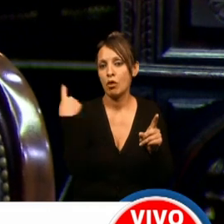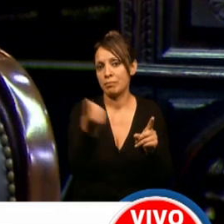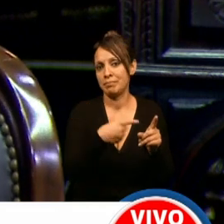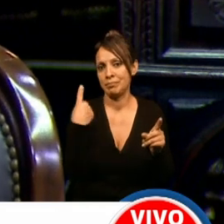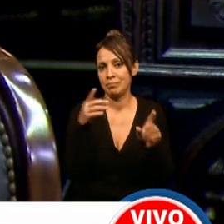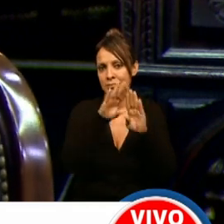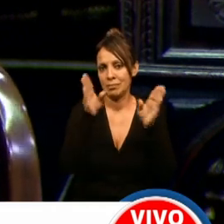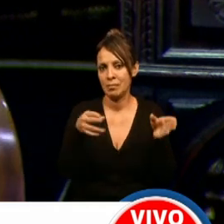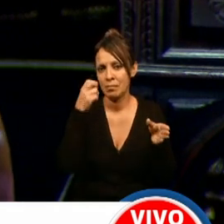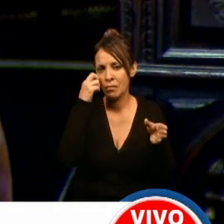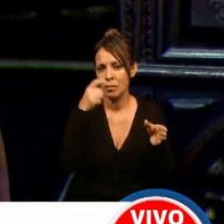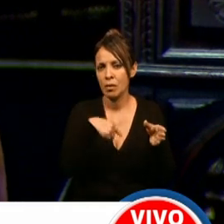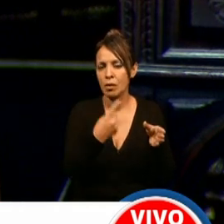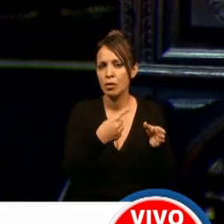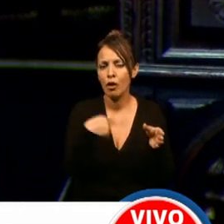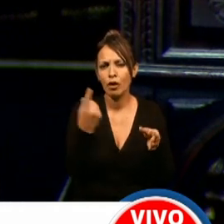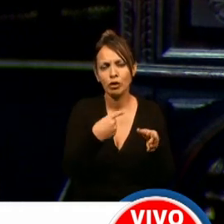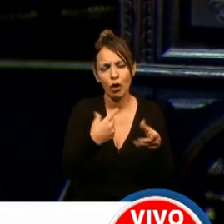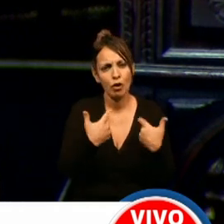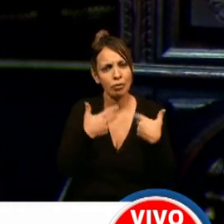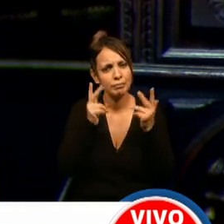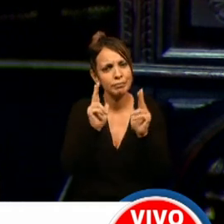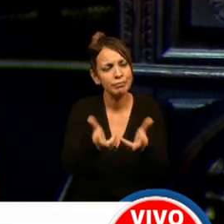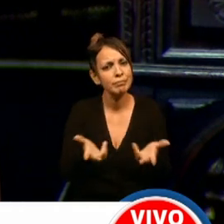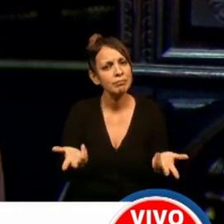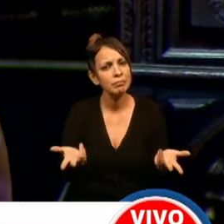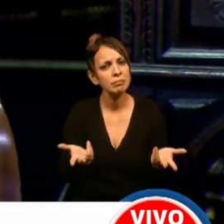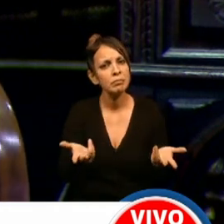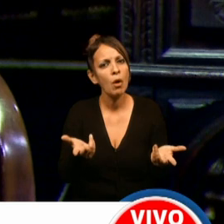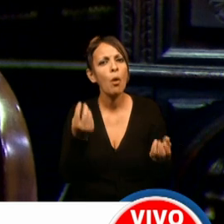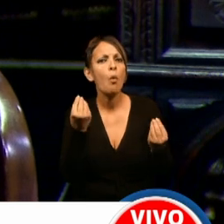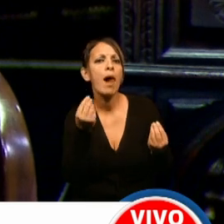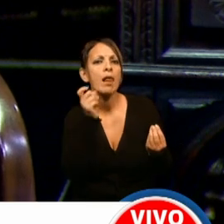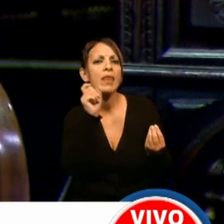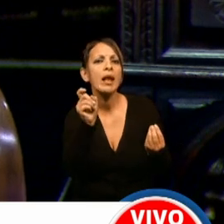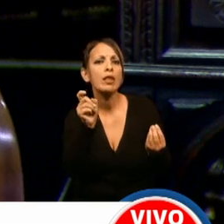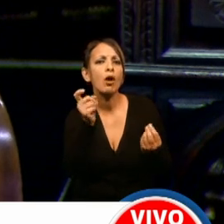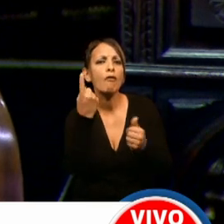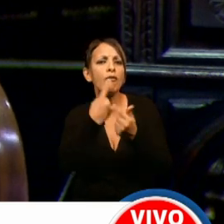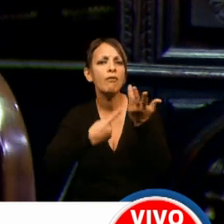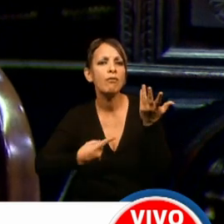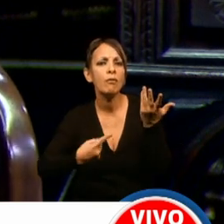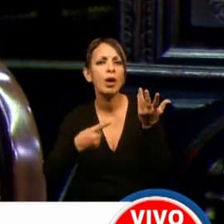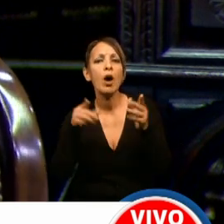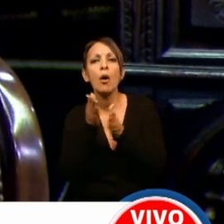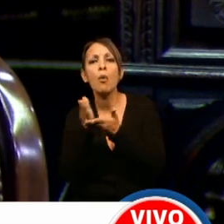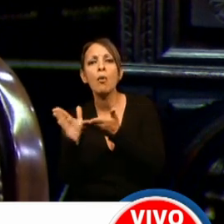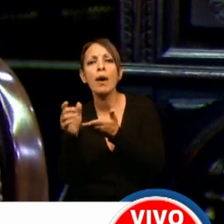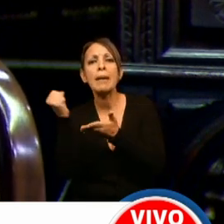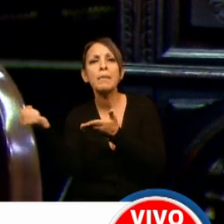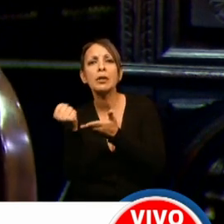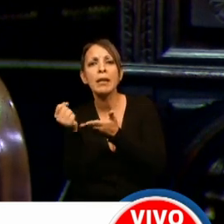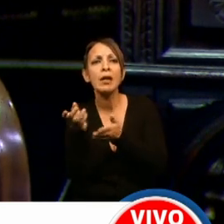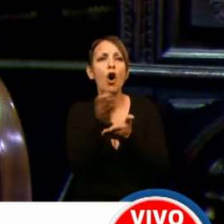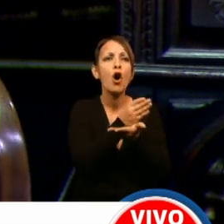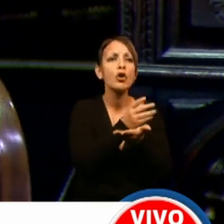se atribuye a per se cuáles son los delitos de relevancia y cuáles no lo